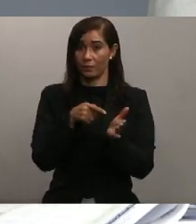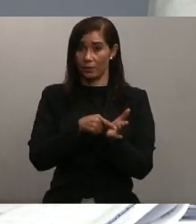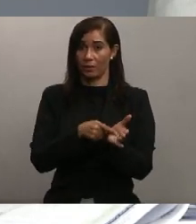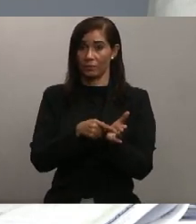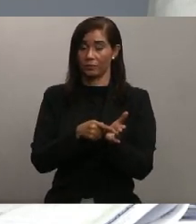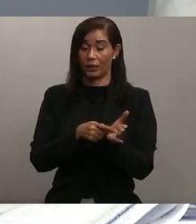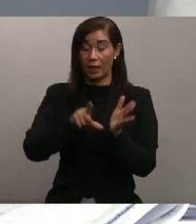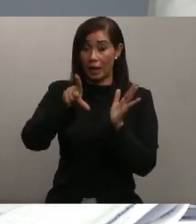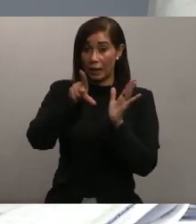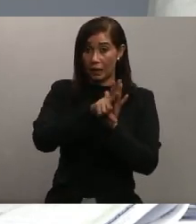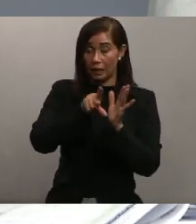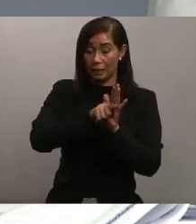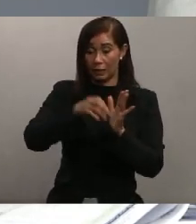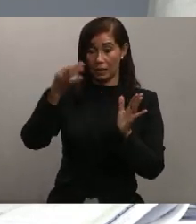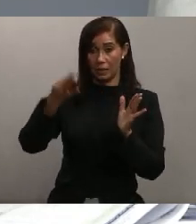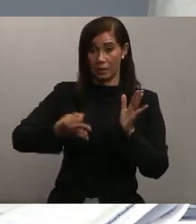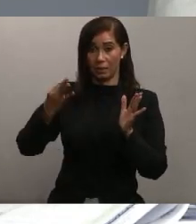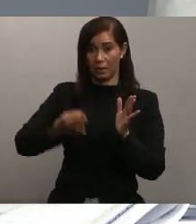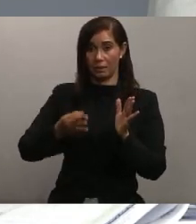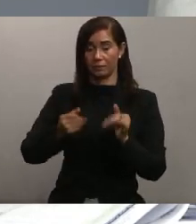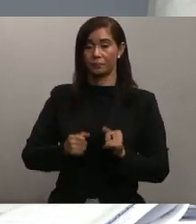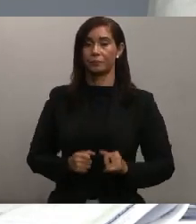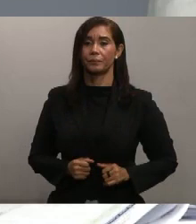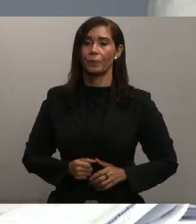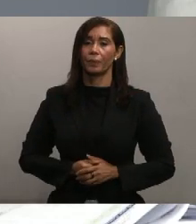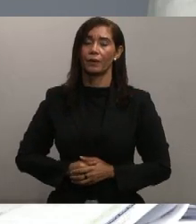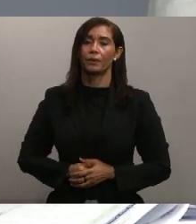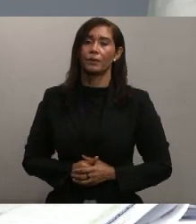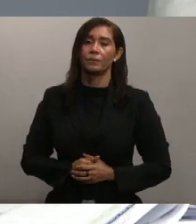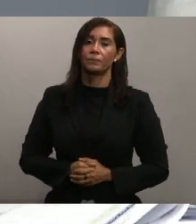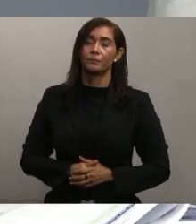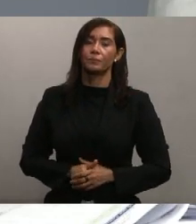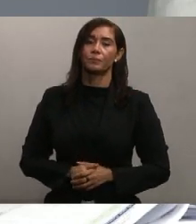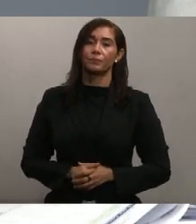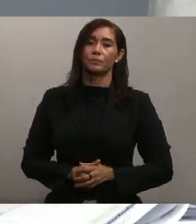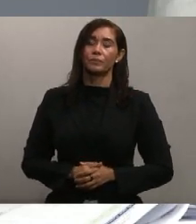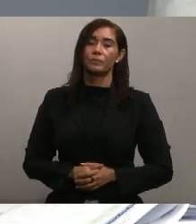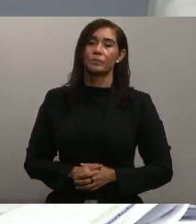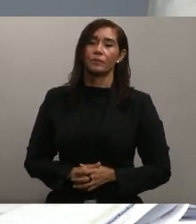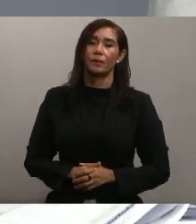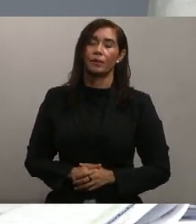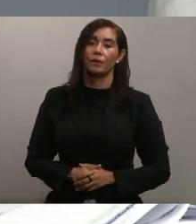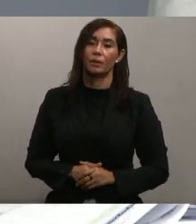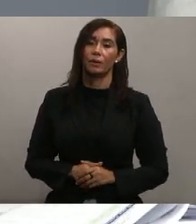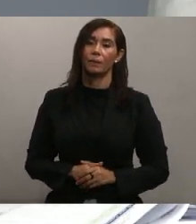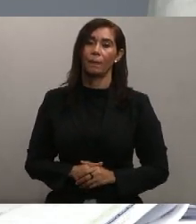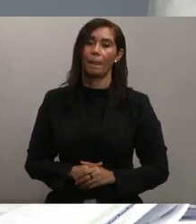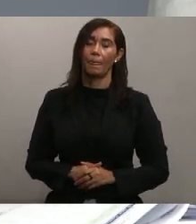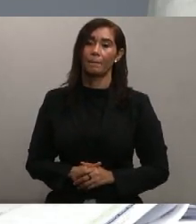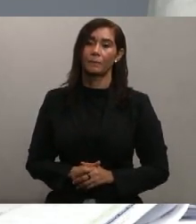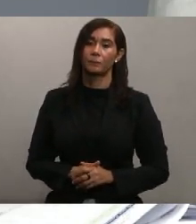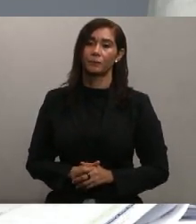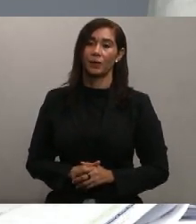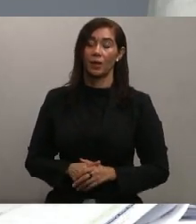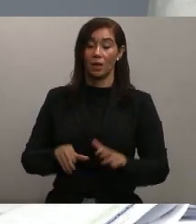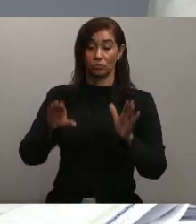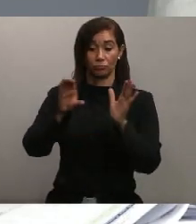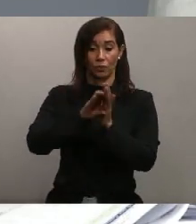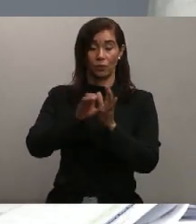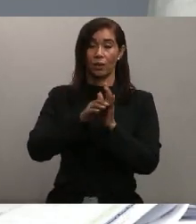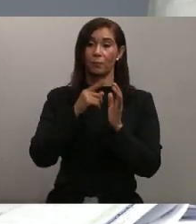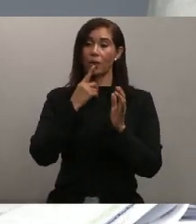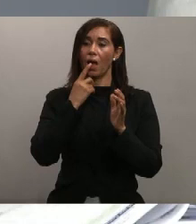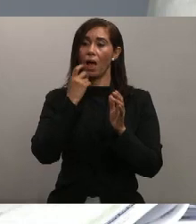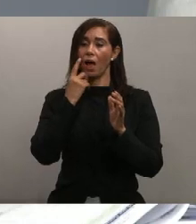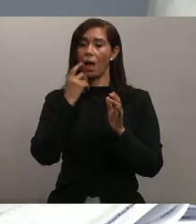manera obligatoria el reporte a la Dirección Nacional de Epidemiología. De otra manera, esas pruebas no tienen